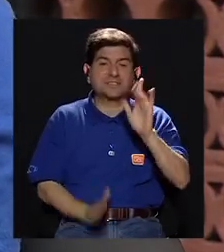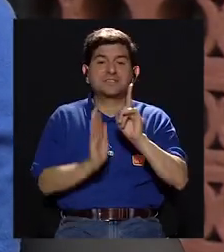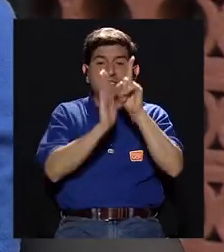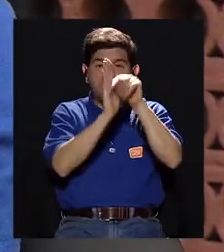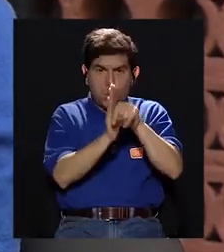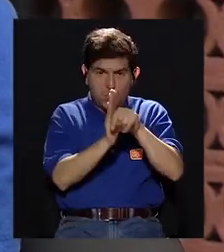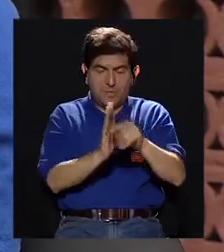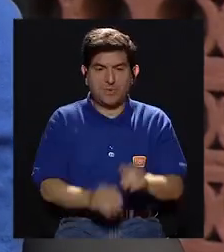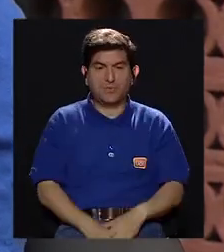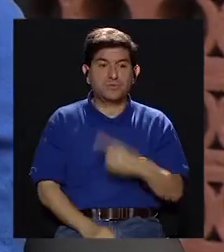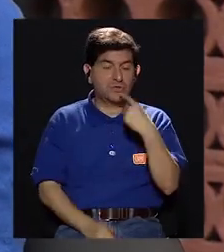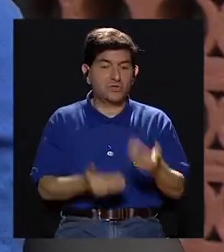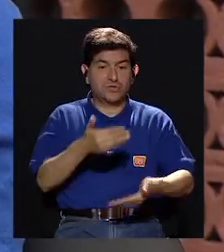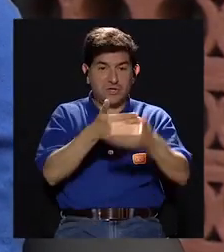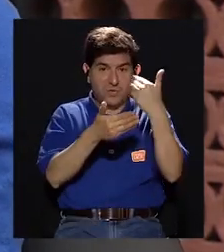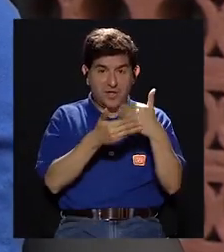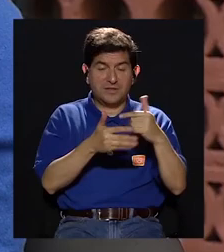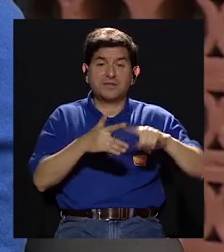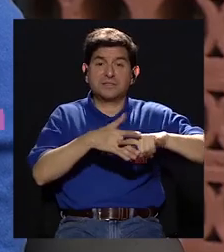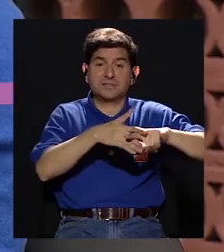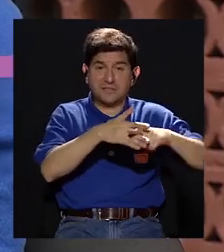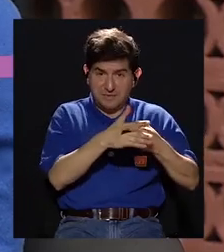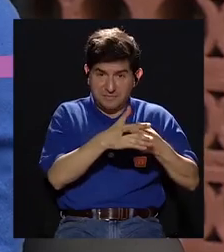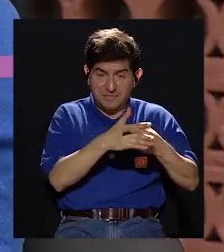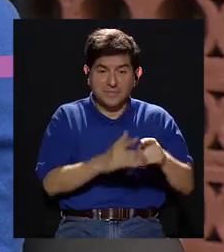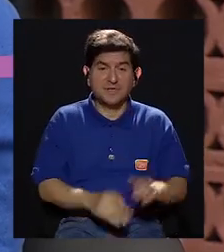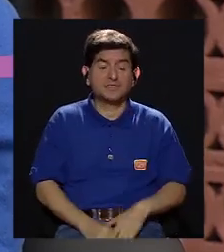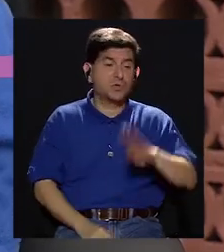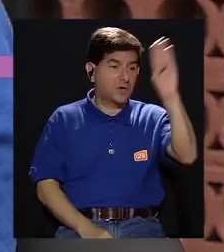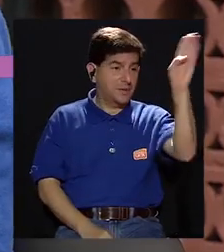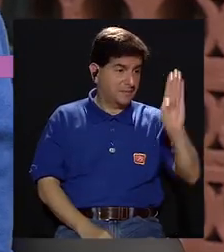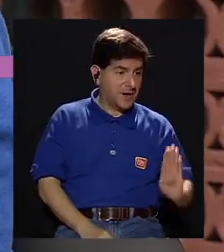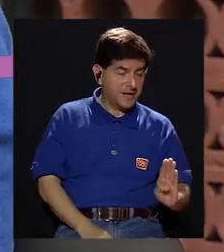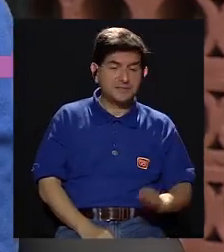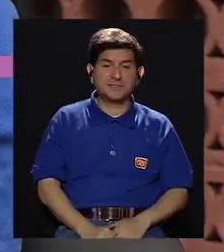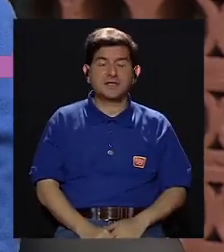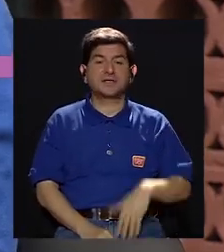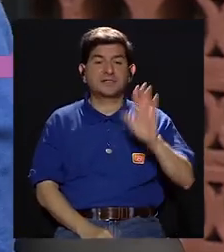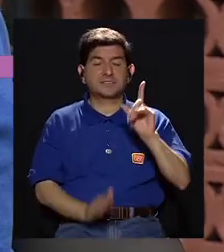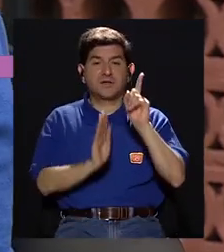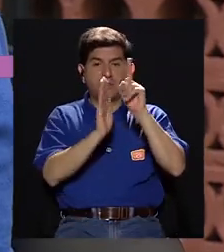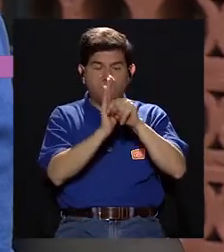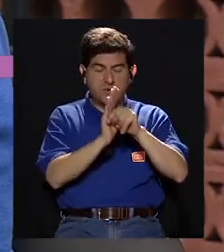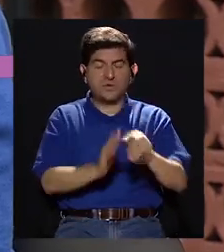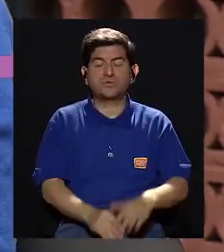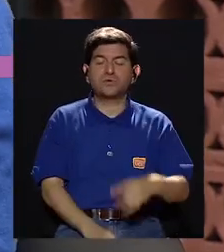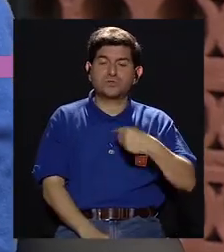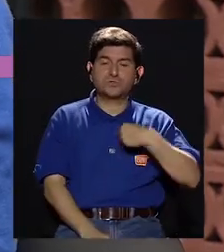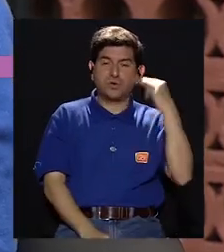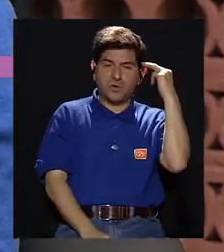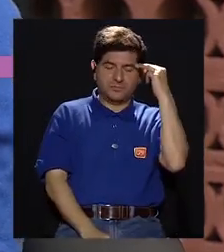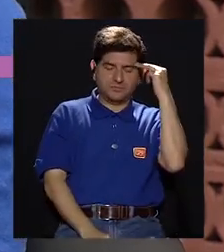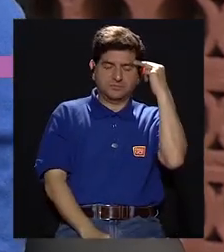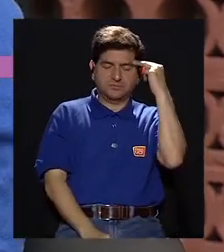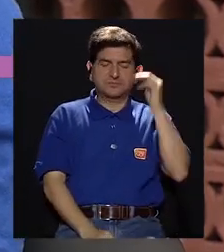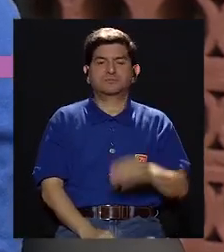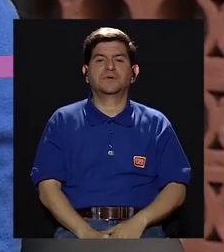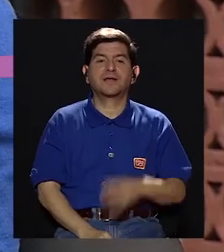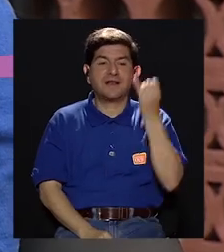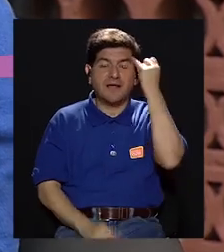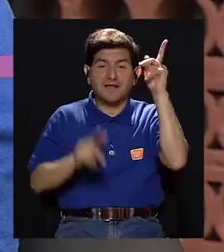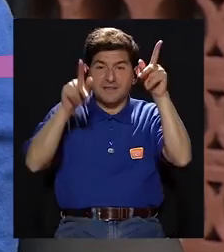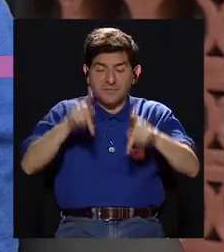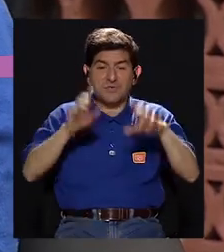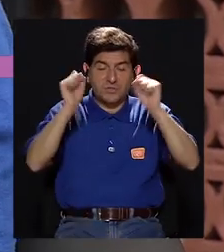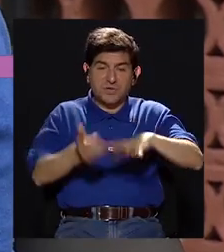son 5 minutos. Como les decía, Saraí nació en Brasil. Se llama 5 minutos, yo medito, yo medito. Y la idea